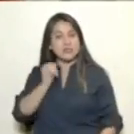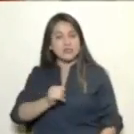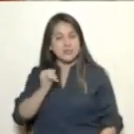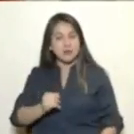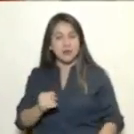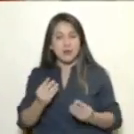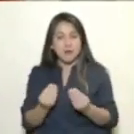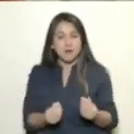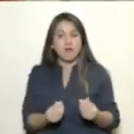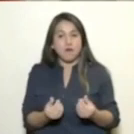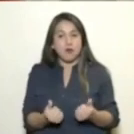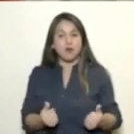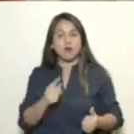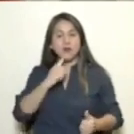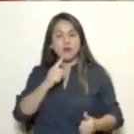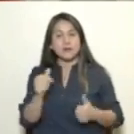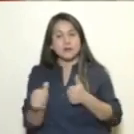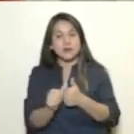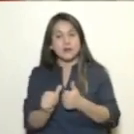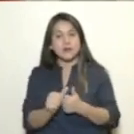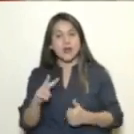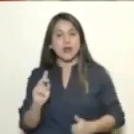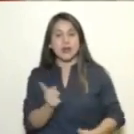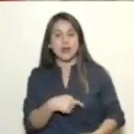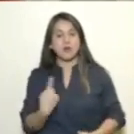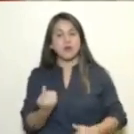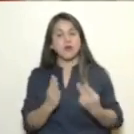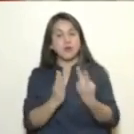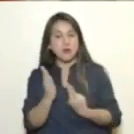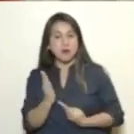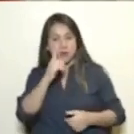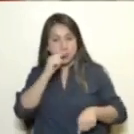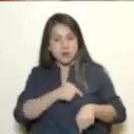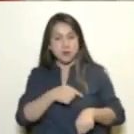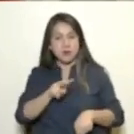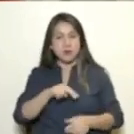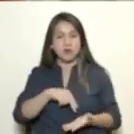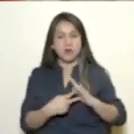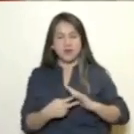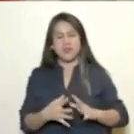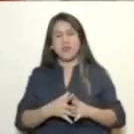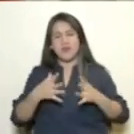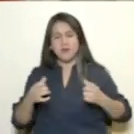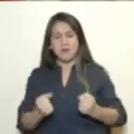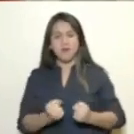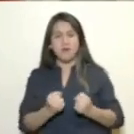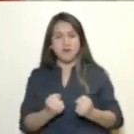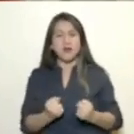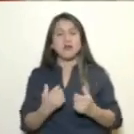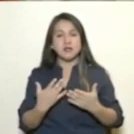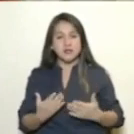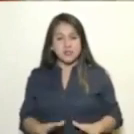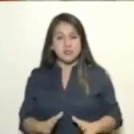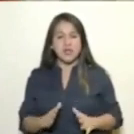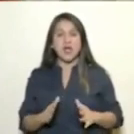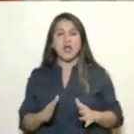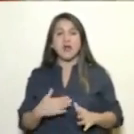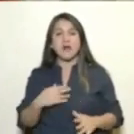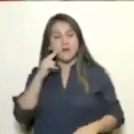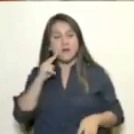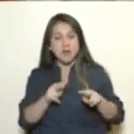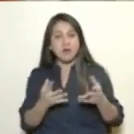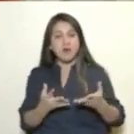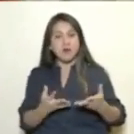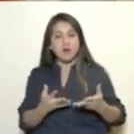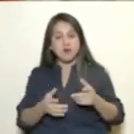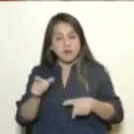bueno tener cerca a nuestros poetas, sobre todo en estos tiempos de crisis tan tremenda en que está probada toda nuestra resistencia como seres